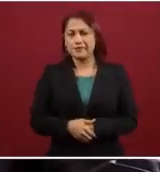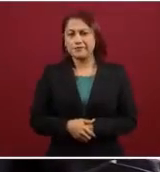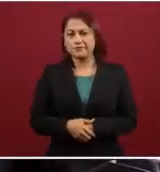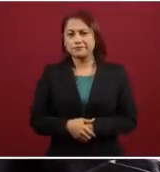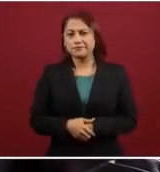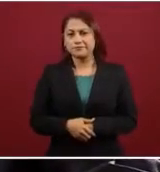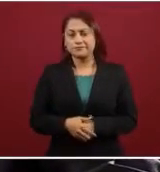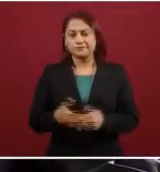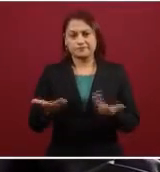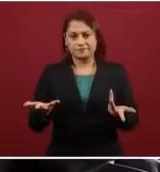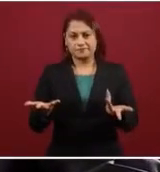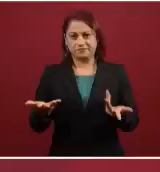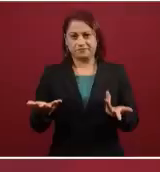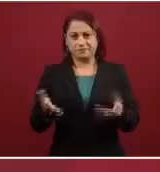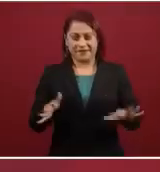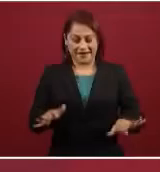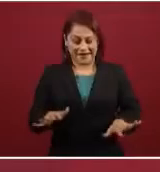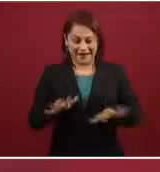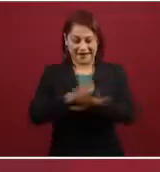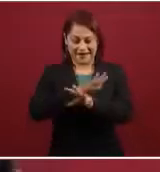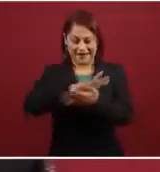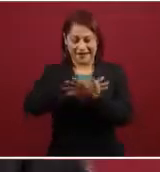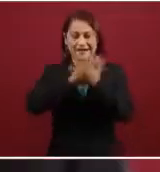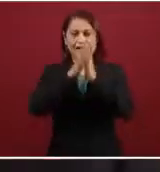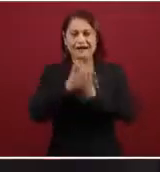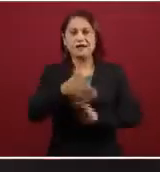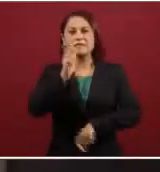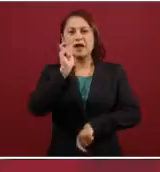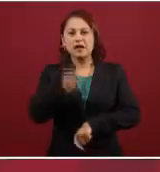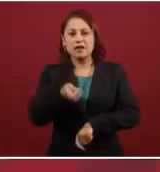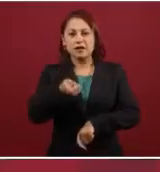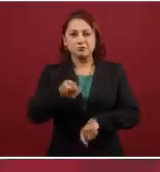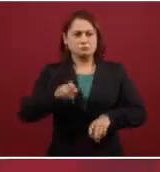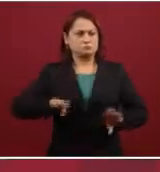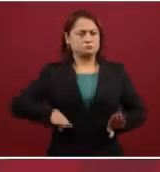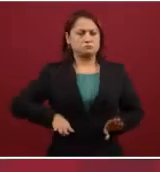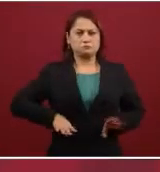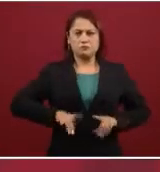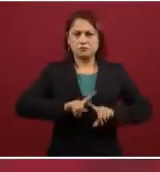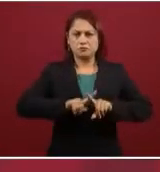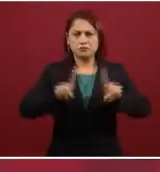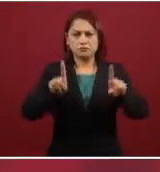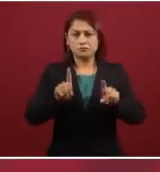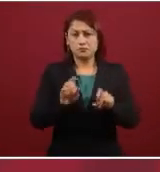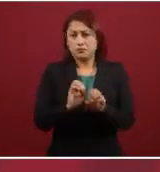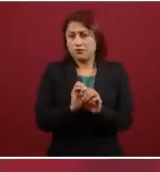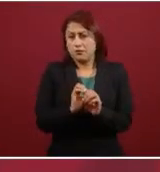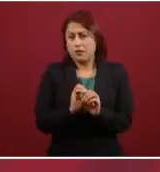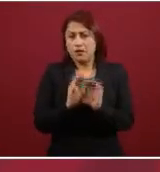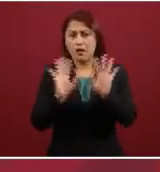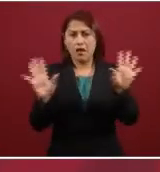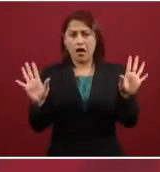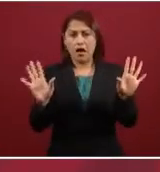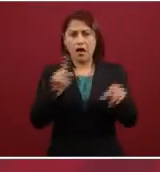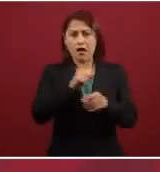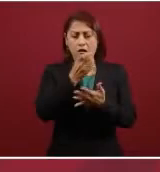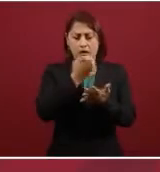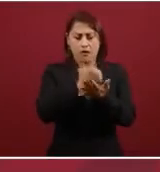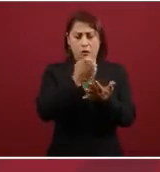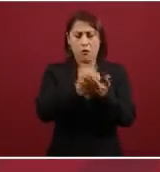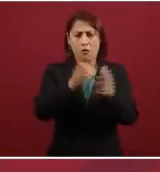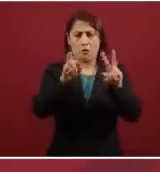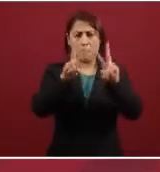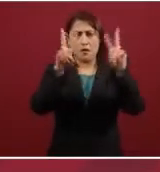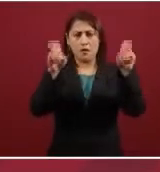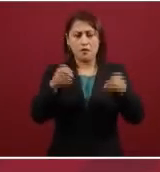actuemos de otra manera. Los mercados, pues sí, son sensibles y se ponen nerviosos y